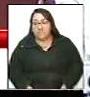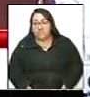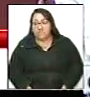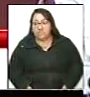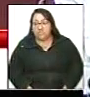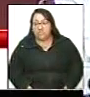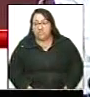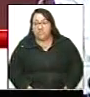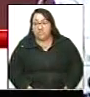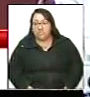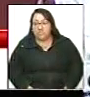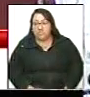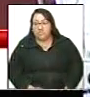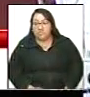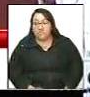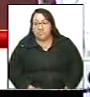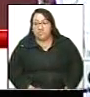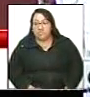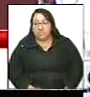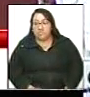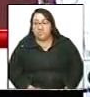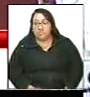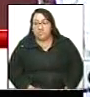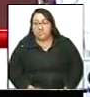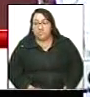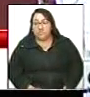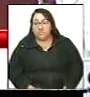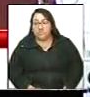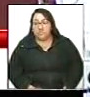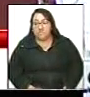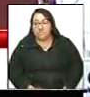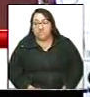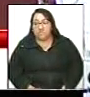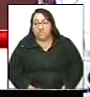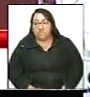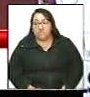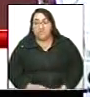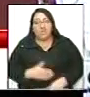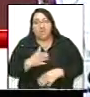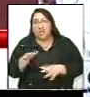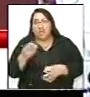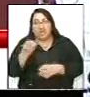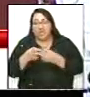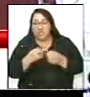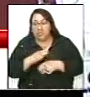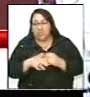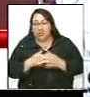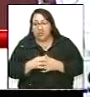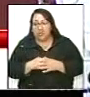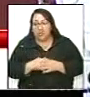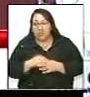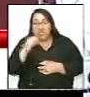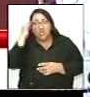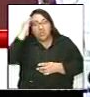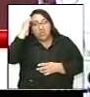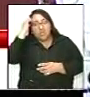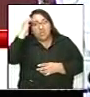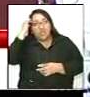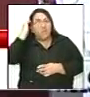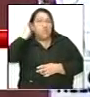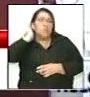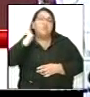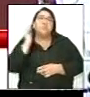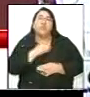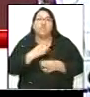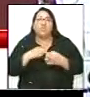a su nivel, y creo que ya y además está decirle que ya está, por lo menos en lo que respecta al Ministerio Público,